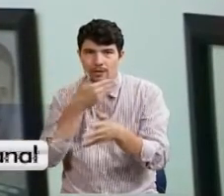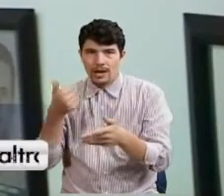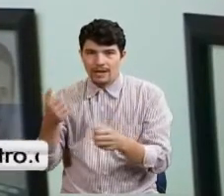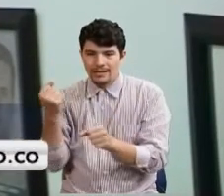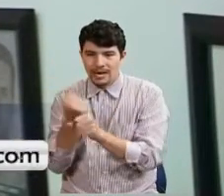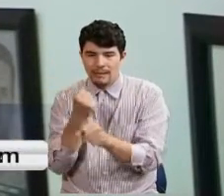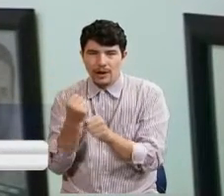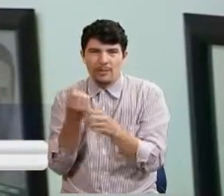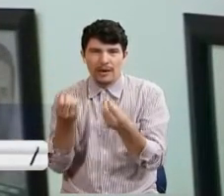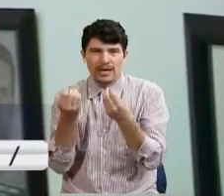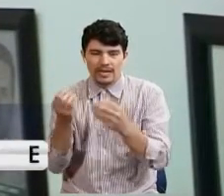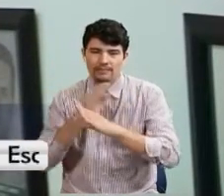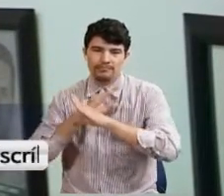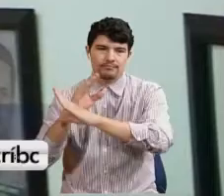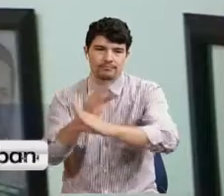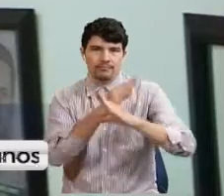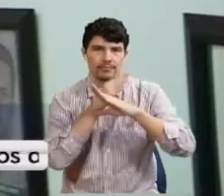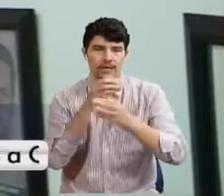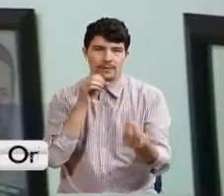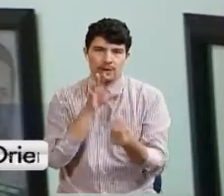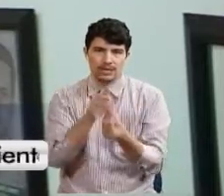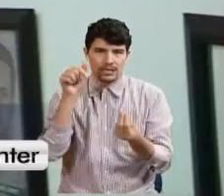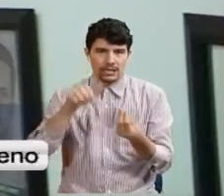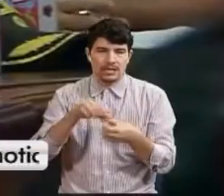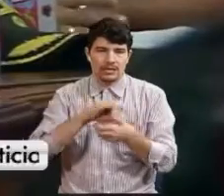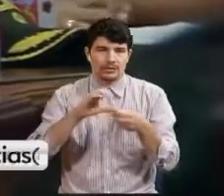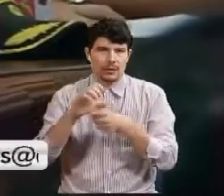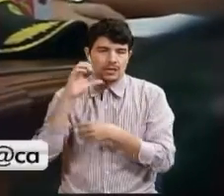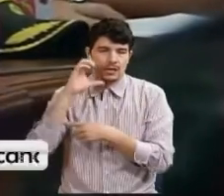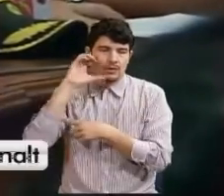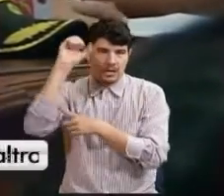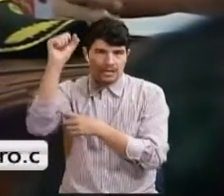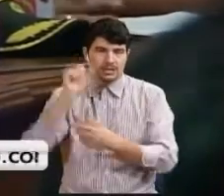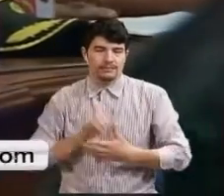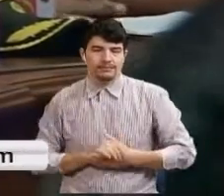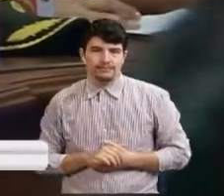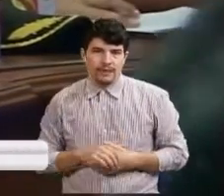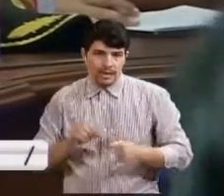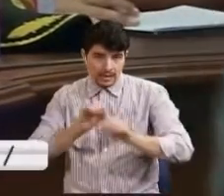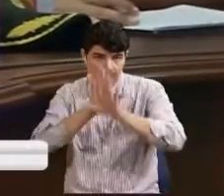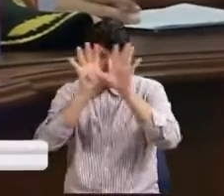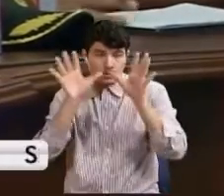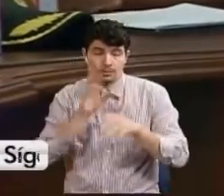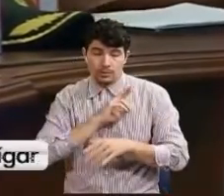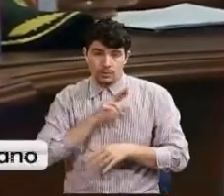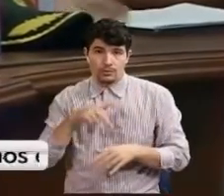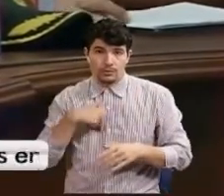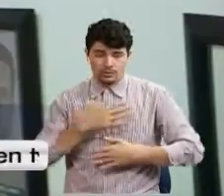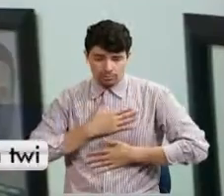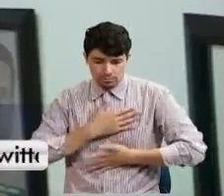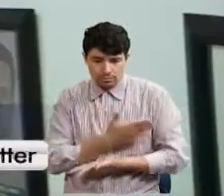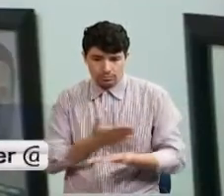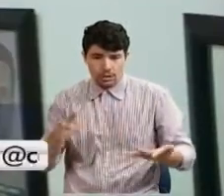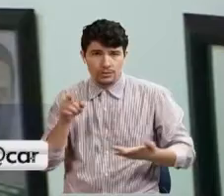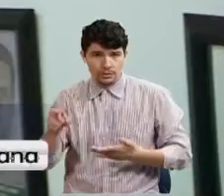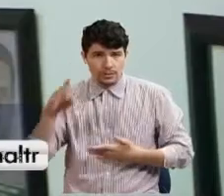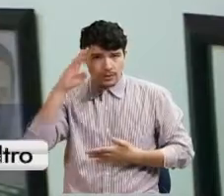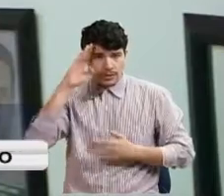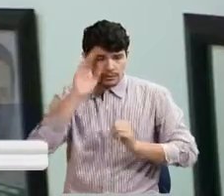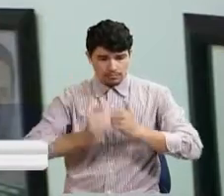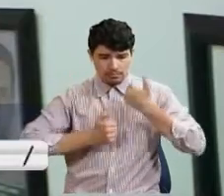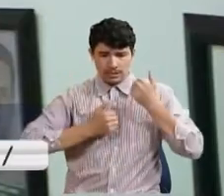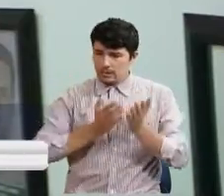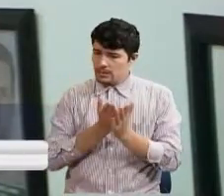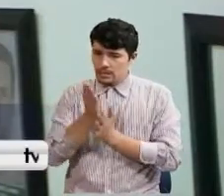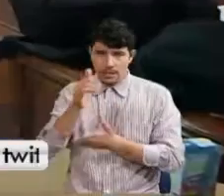contrarrestar todos los fenómenos de violencia que han azotado a la ciudad los últimos días por supuesto toda la disposición por parte de ellos en seguir